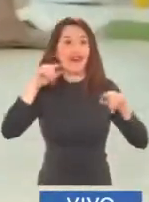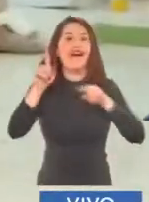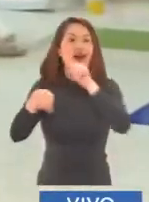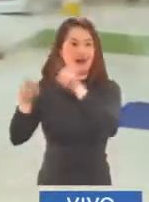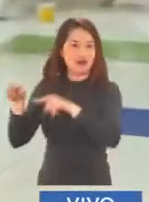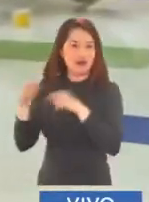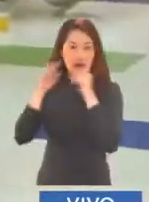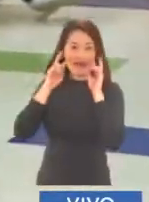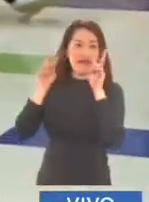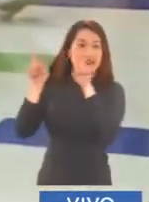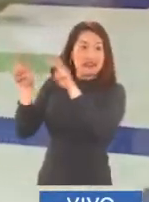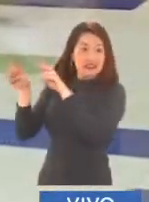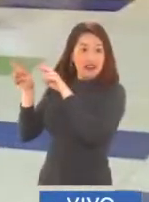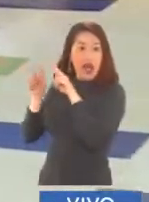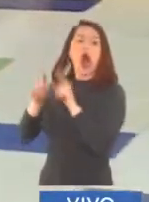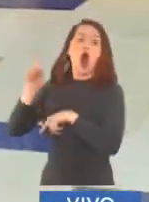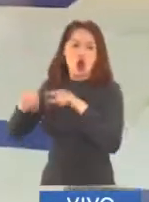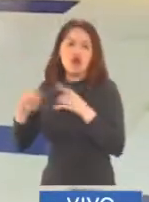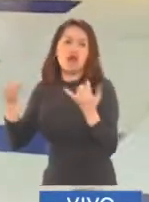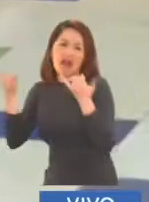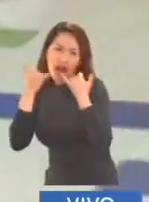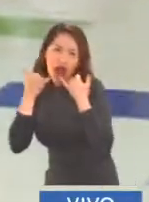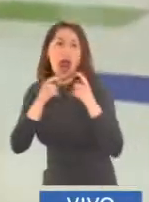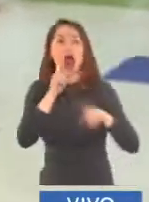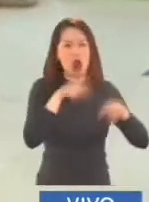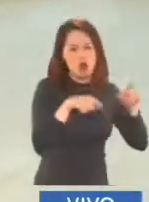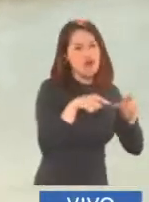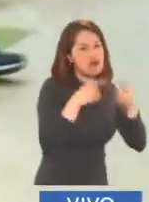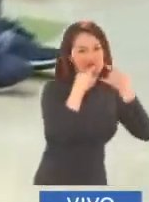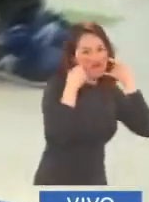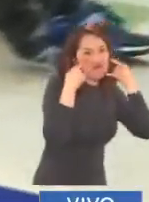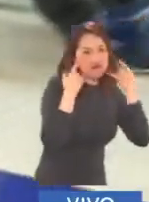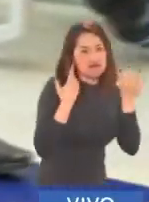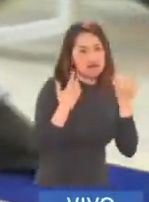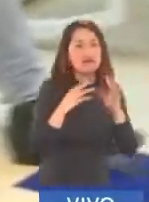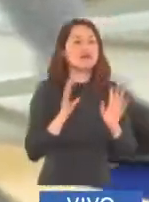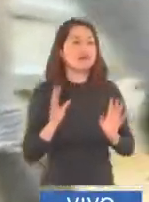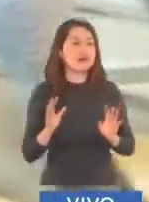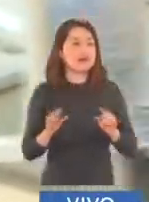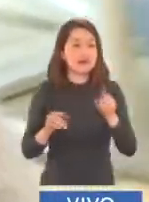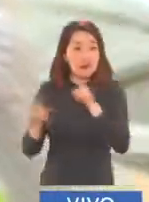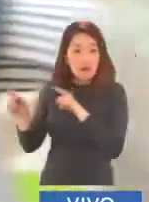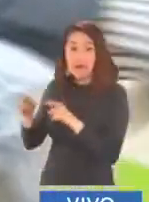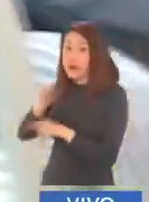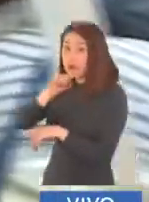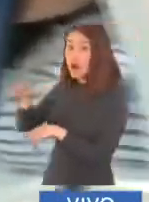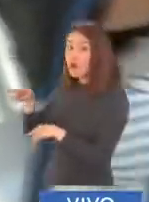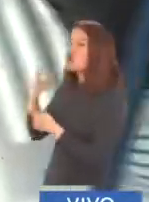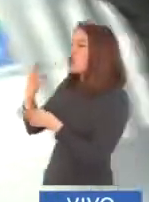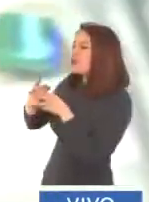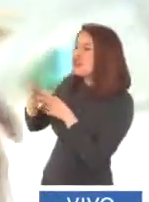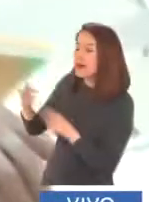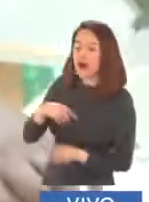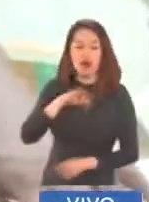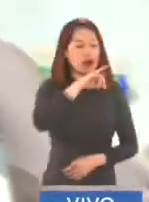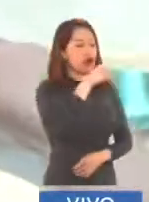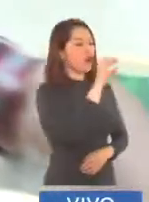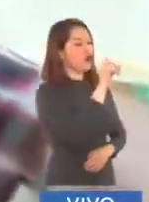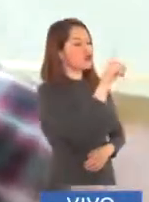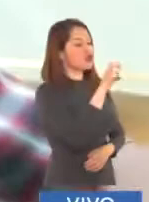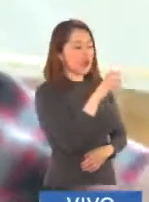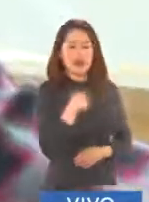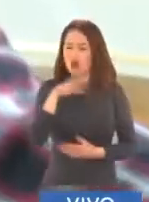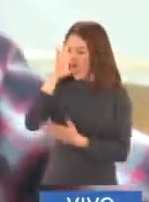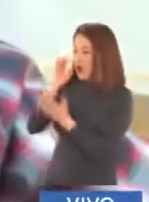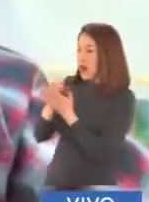así como ustedes ven. Hay gente que lo tiene, hay gente que no. Aquí, por ejemplo, este vecino, buenas tardes, ¿cuál es su nombre? Buenas tardes, José López. Don José, ¿usted qué opina que a partir de